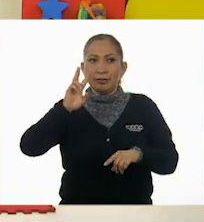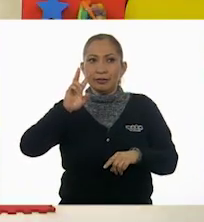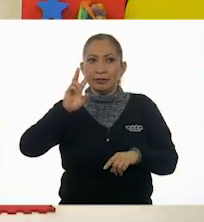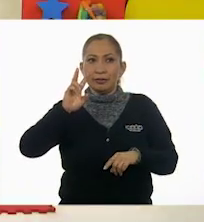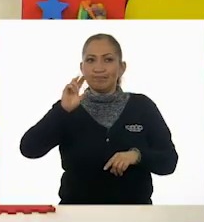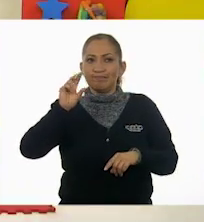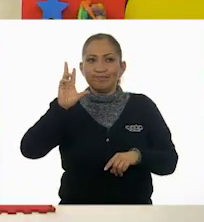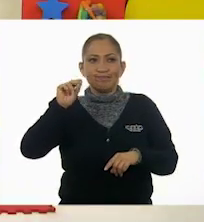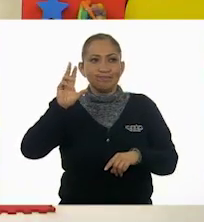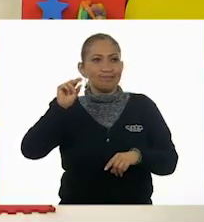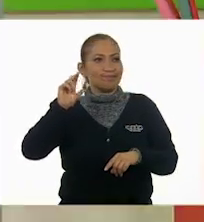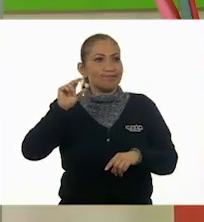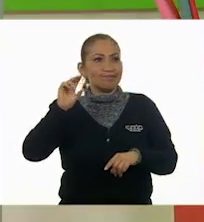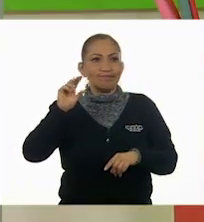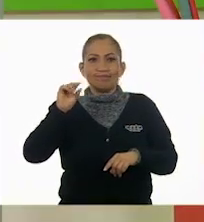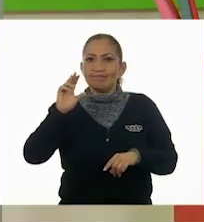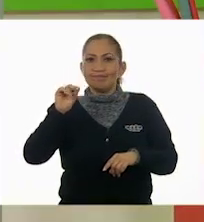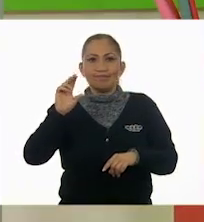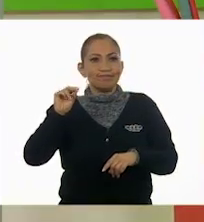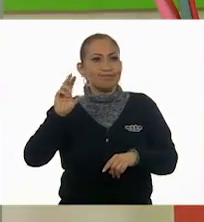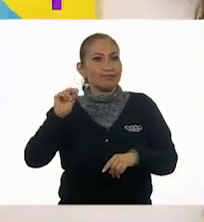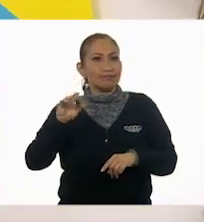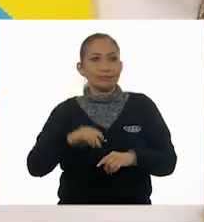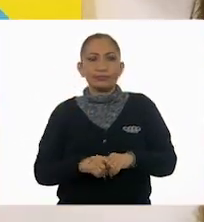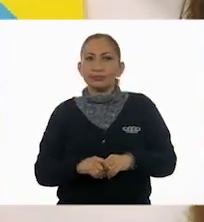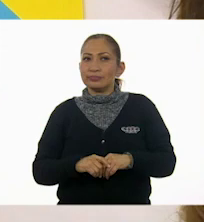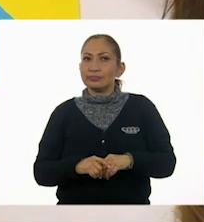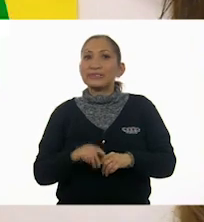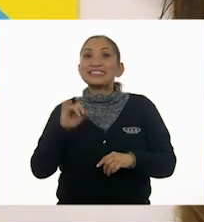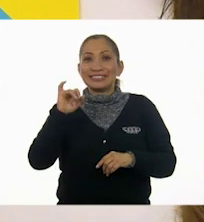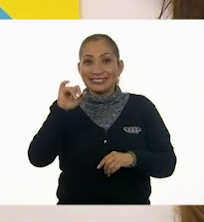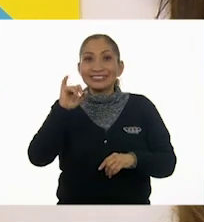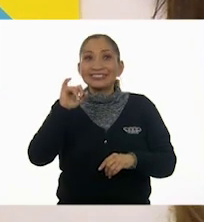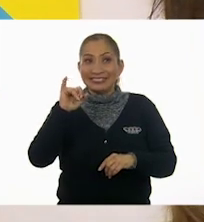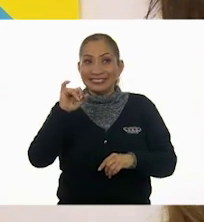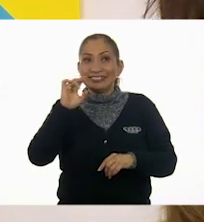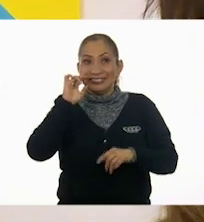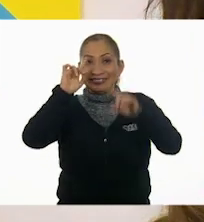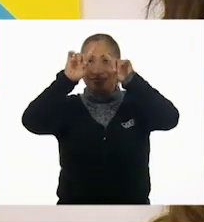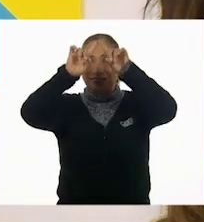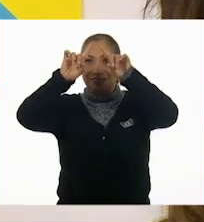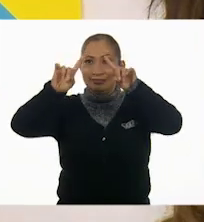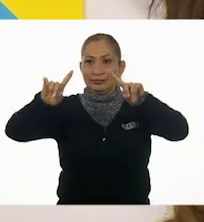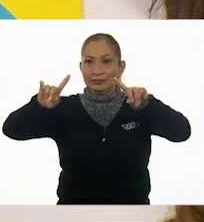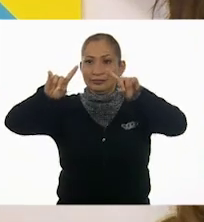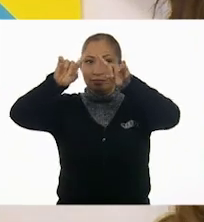Ajá. No, ¿verdad? Mira. No. No. Ah, sí, sí, así.